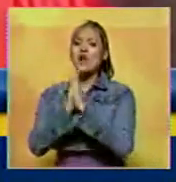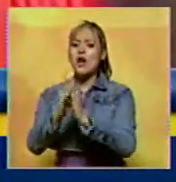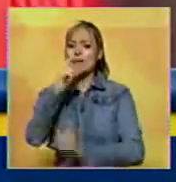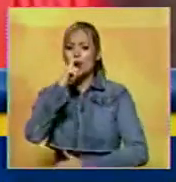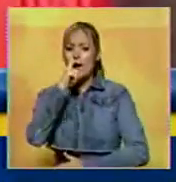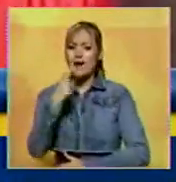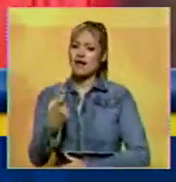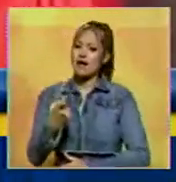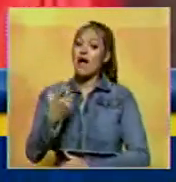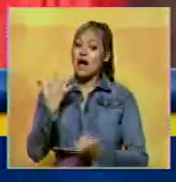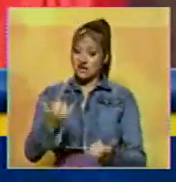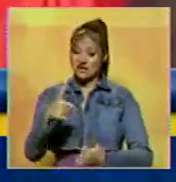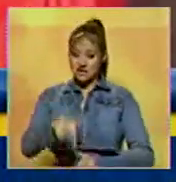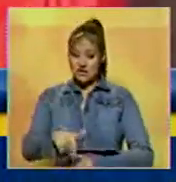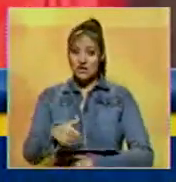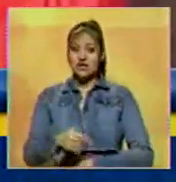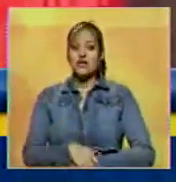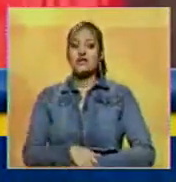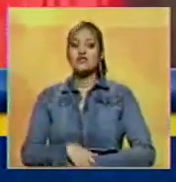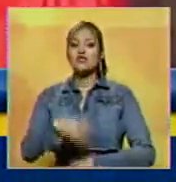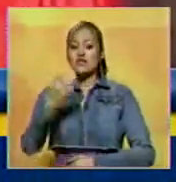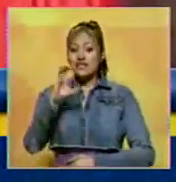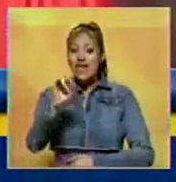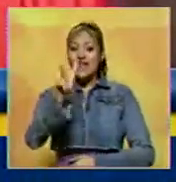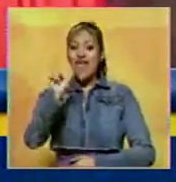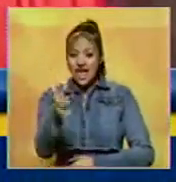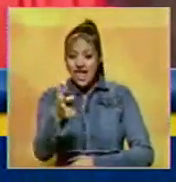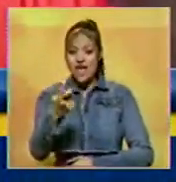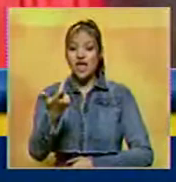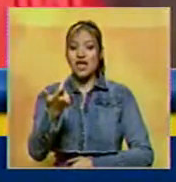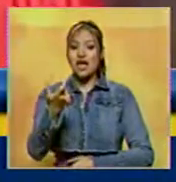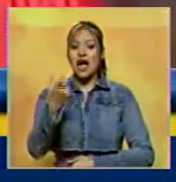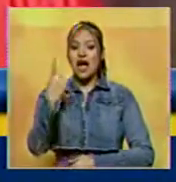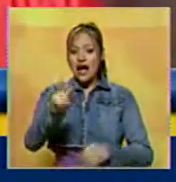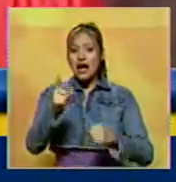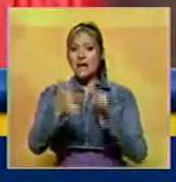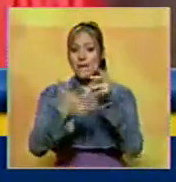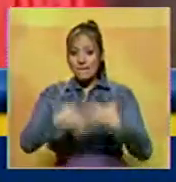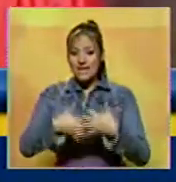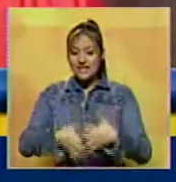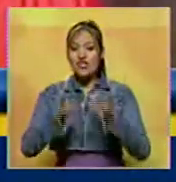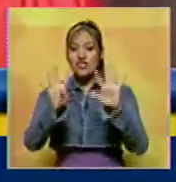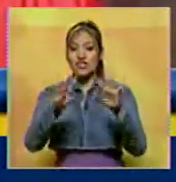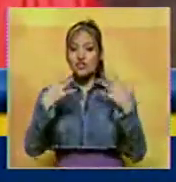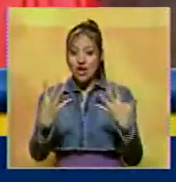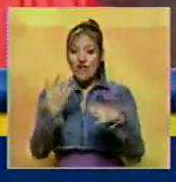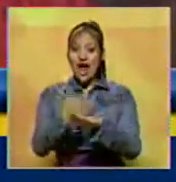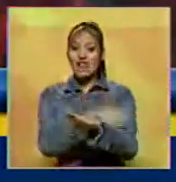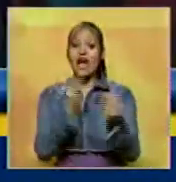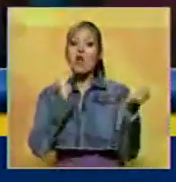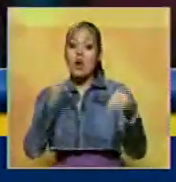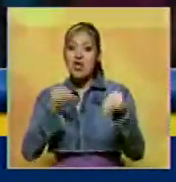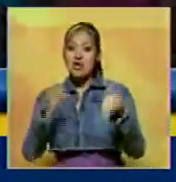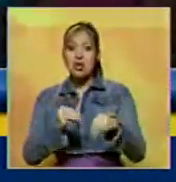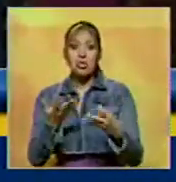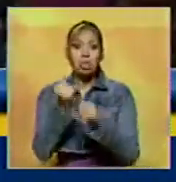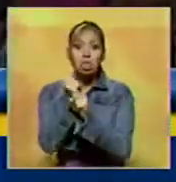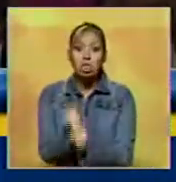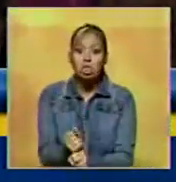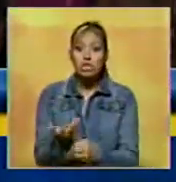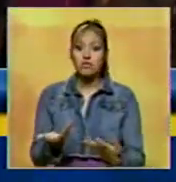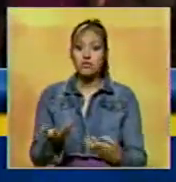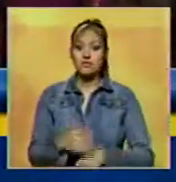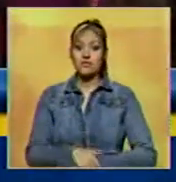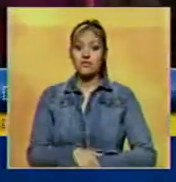que nosotros aquí en CBG Ferrominero Orinoco estamos padeciendo, y fueron 19 puntos de acuerdo que se llegaron en esa acta. Ustedes escucharon